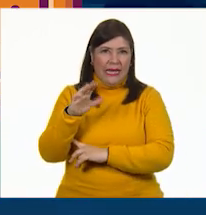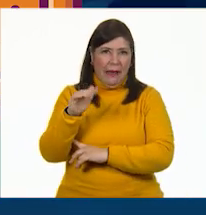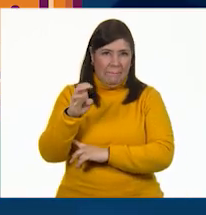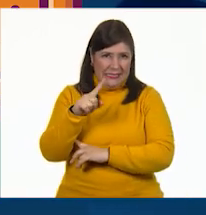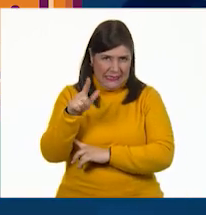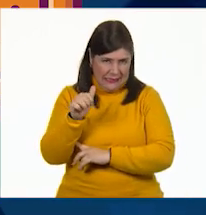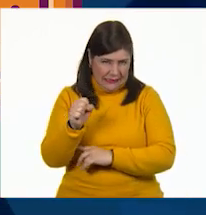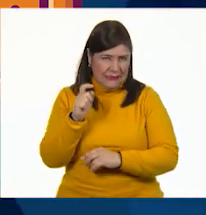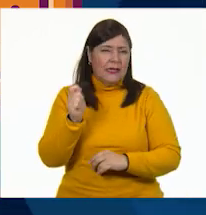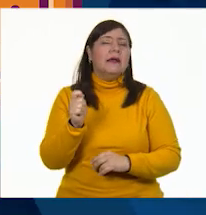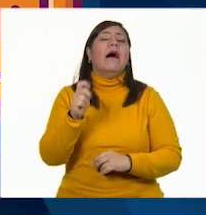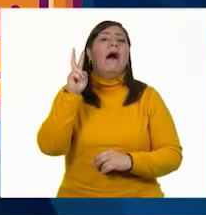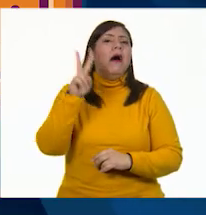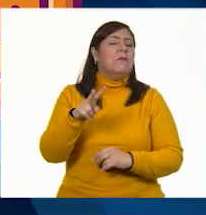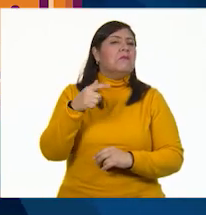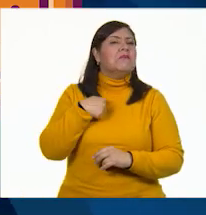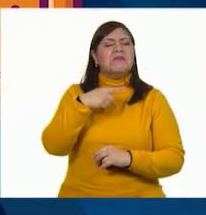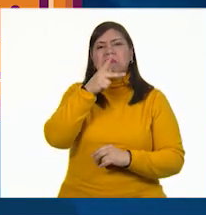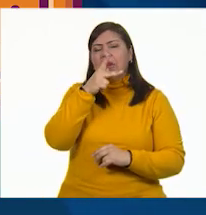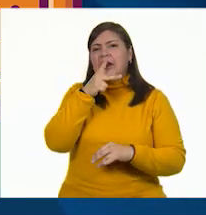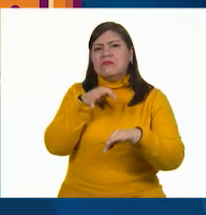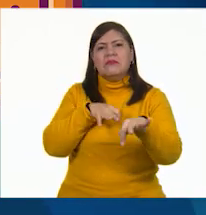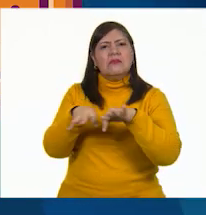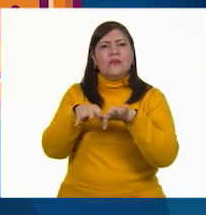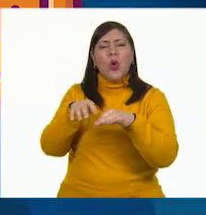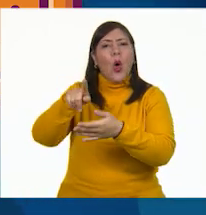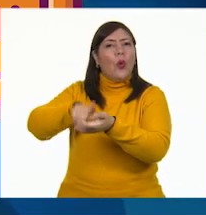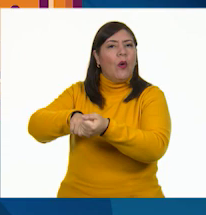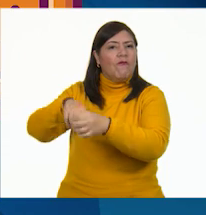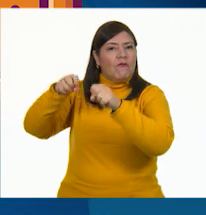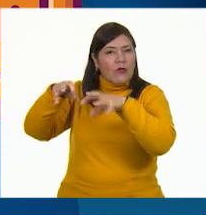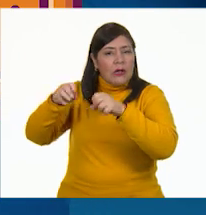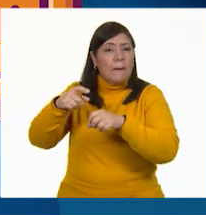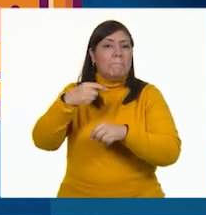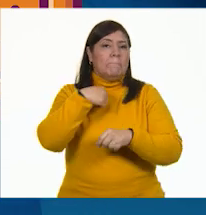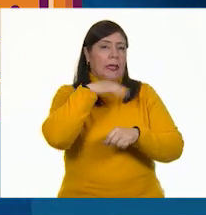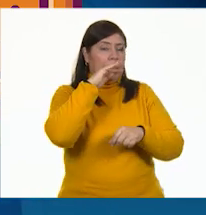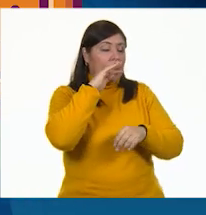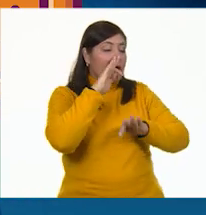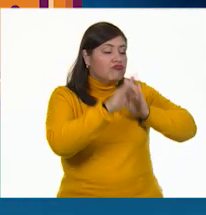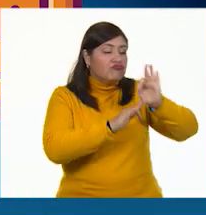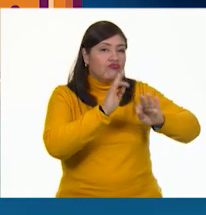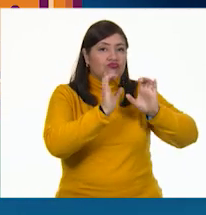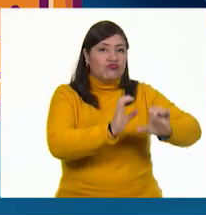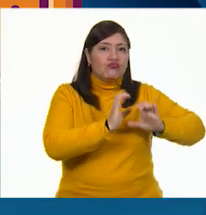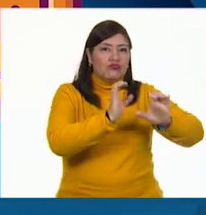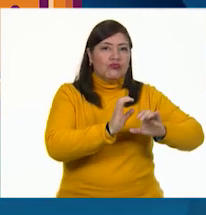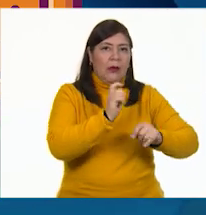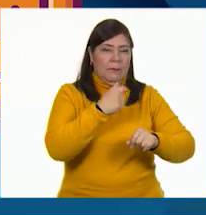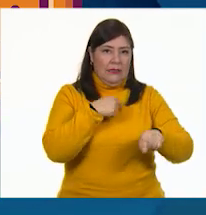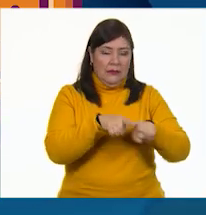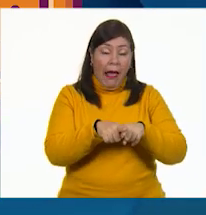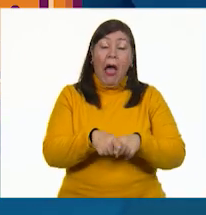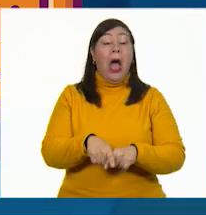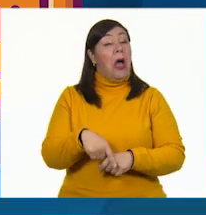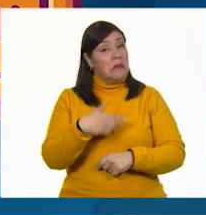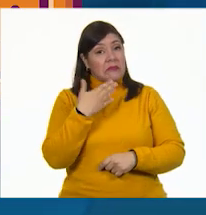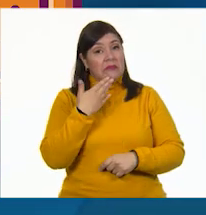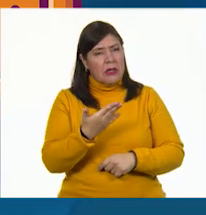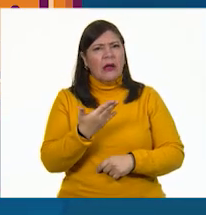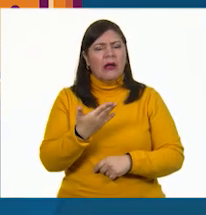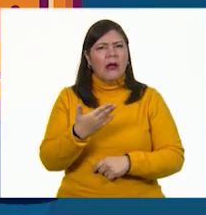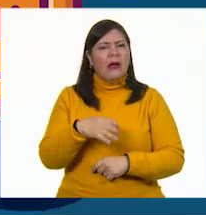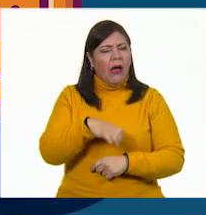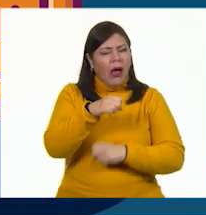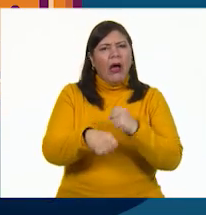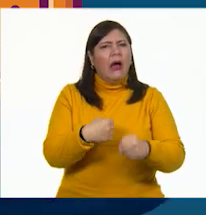Mi papá trabaja en su oficina. Mi mamá cuida a mi hermanito. Ah, qué bien. ¿Y qué edad